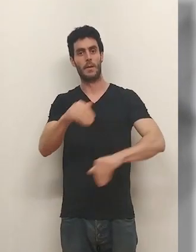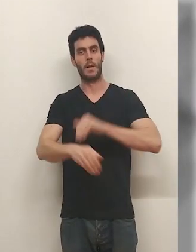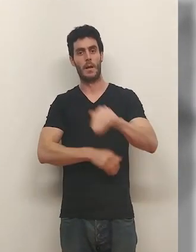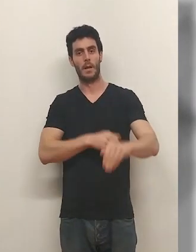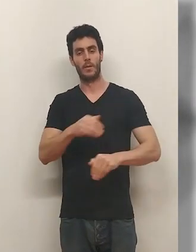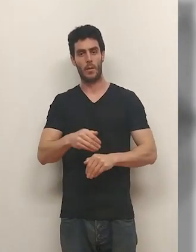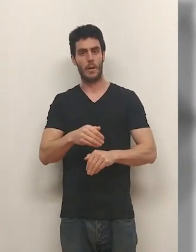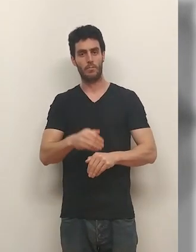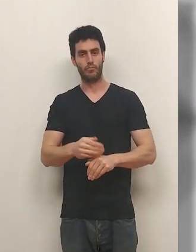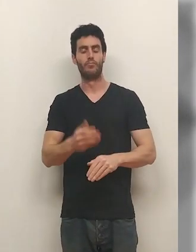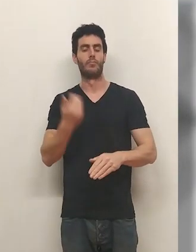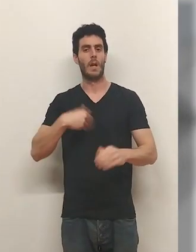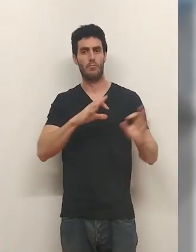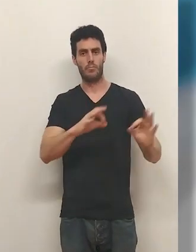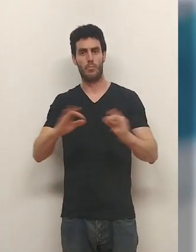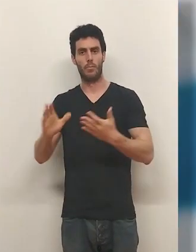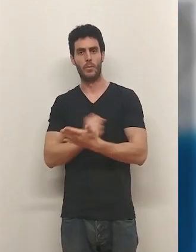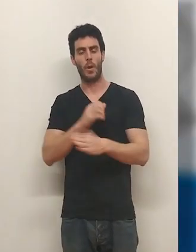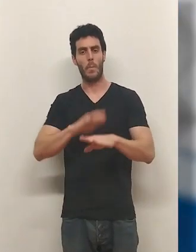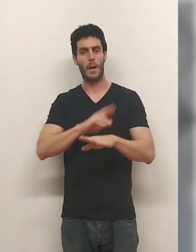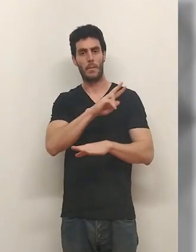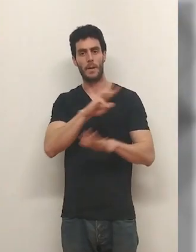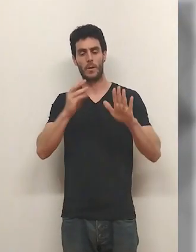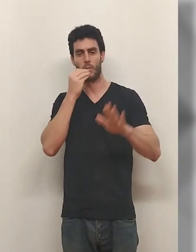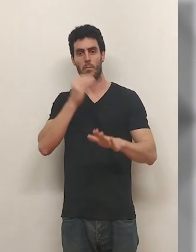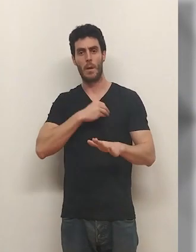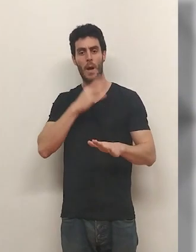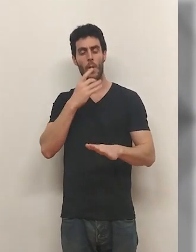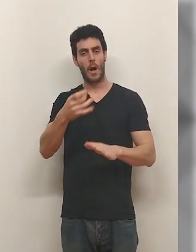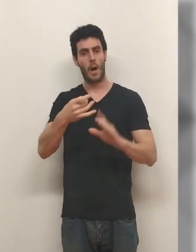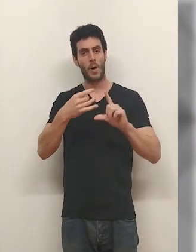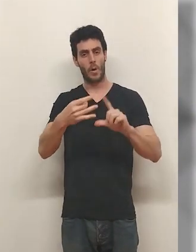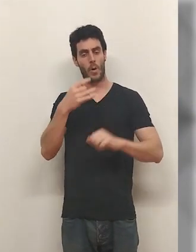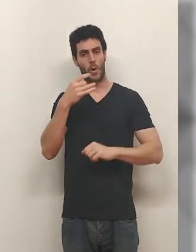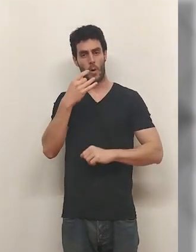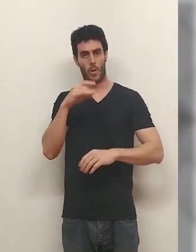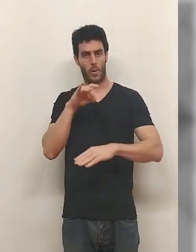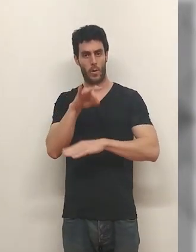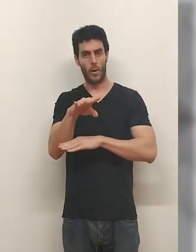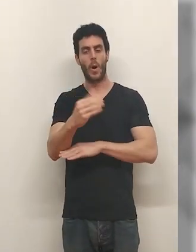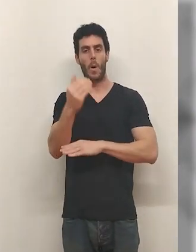Todo listo para la cita con las urnas, que esta vez podría tener más votantes por correo que nunca.